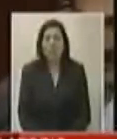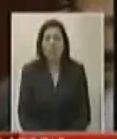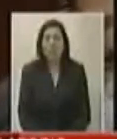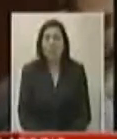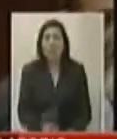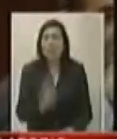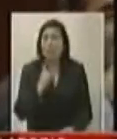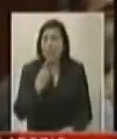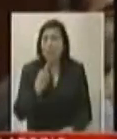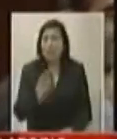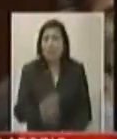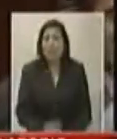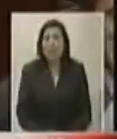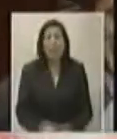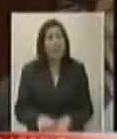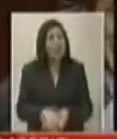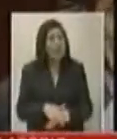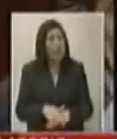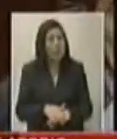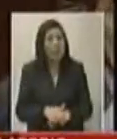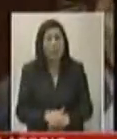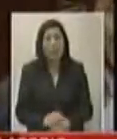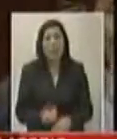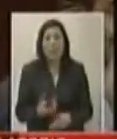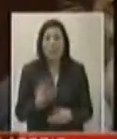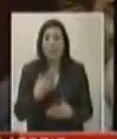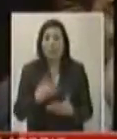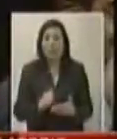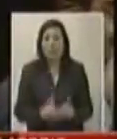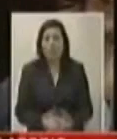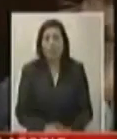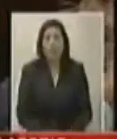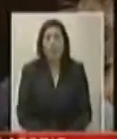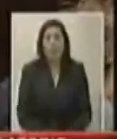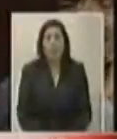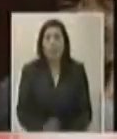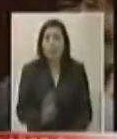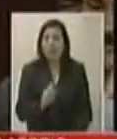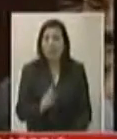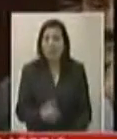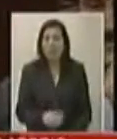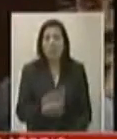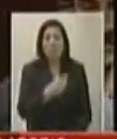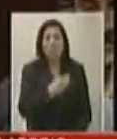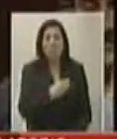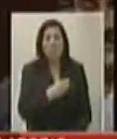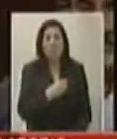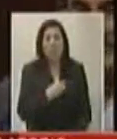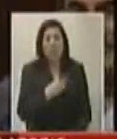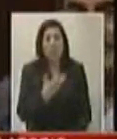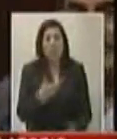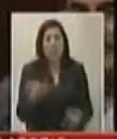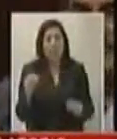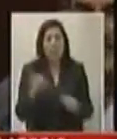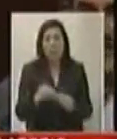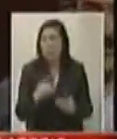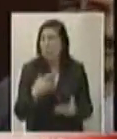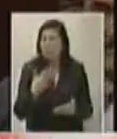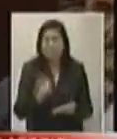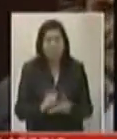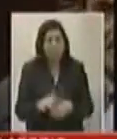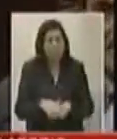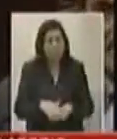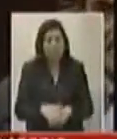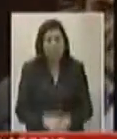¿Cómo va a ser para gestionar una reforma de tamaña envergadura? Si usted, señora ministra, ha sido incapaz de